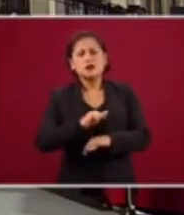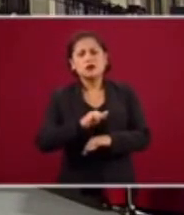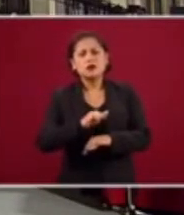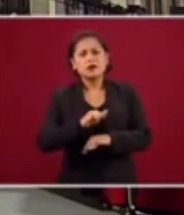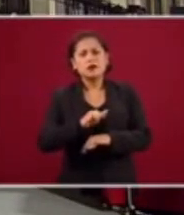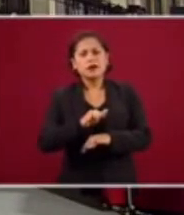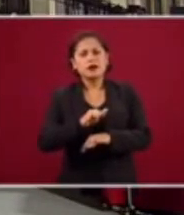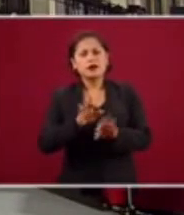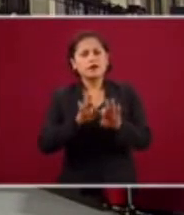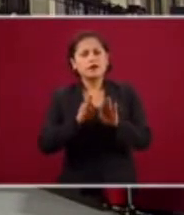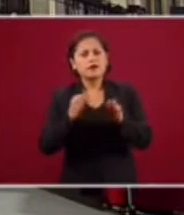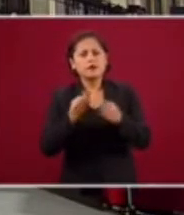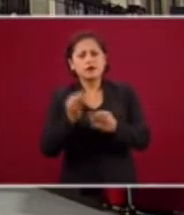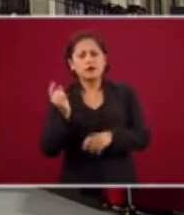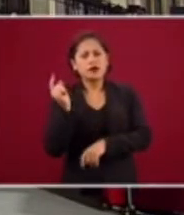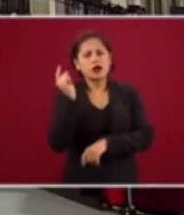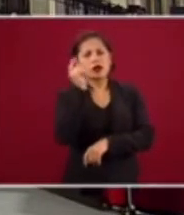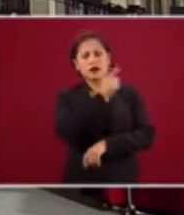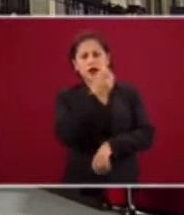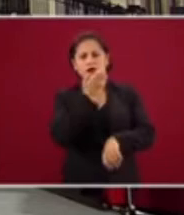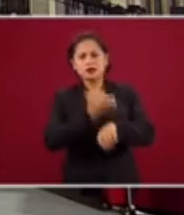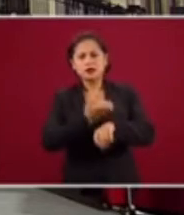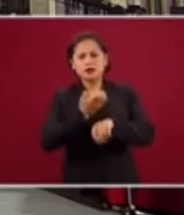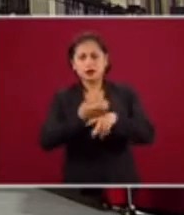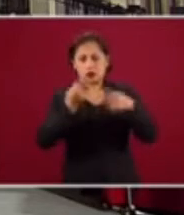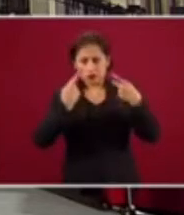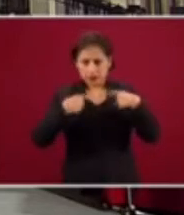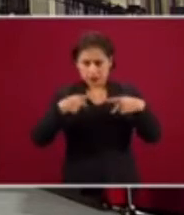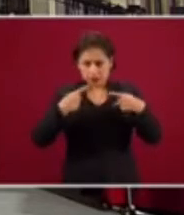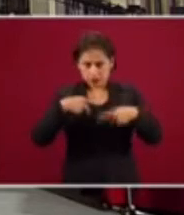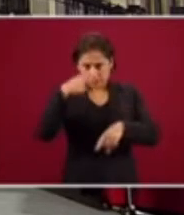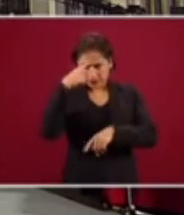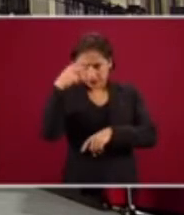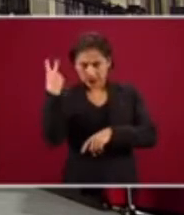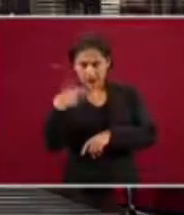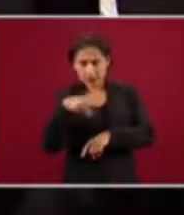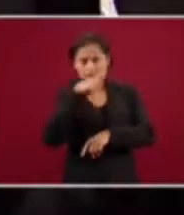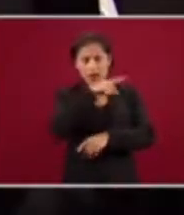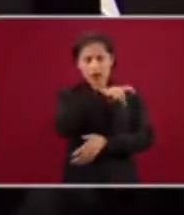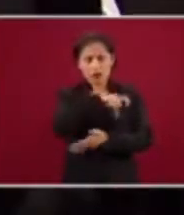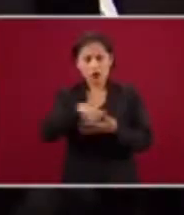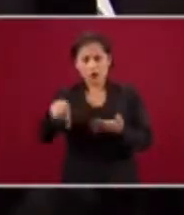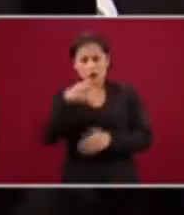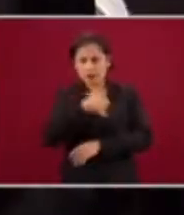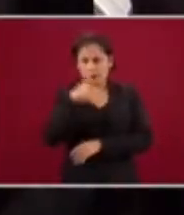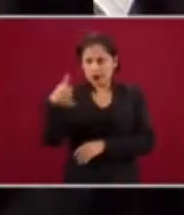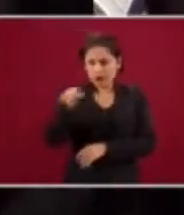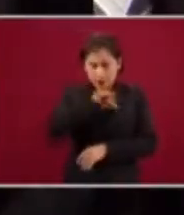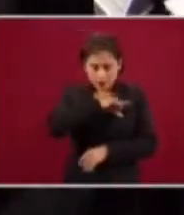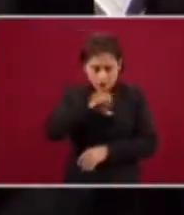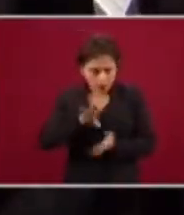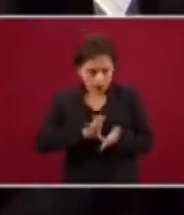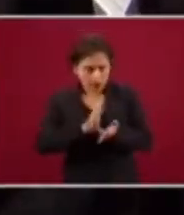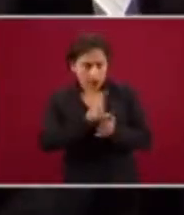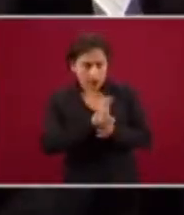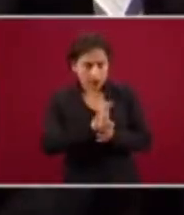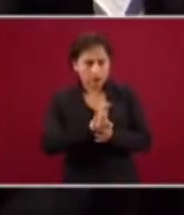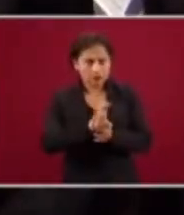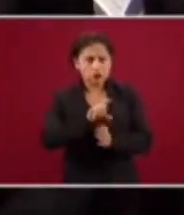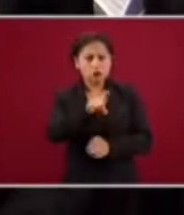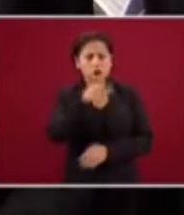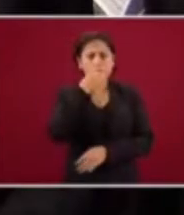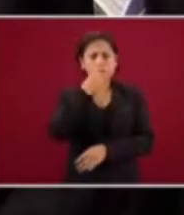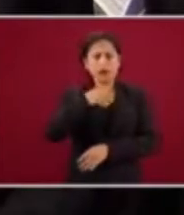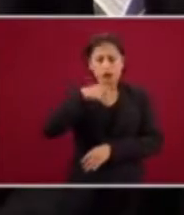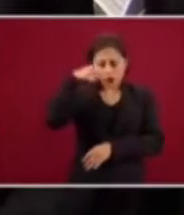extranjero comprar casas a través de Infonavit. Aquí se nos dijo que se iba a dar seguimiento a ese tema y hasta el momento no hemos tenido una